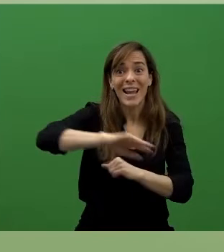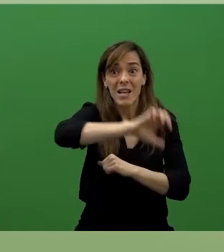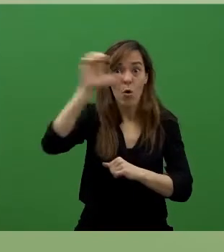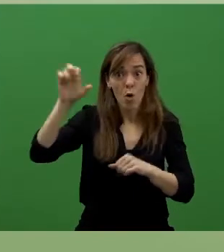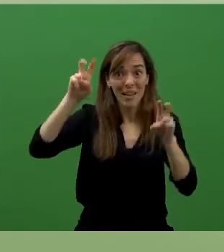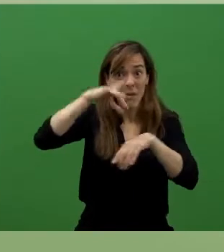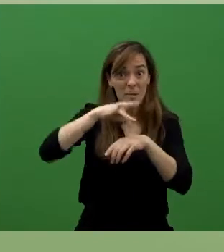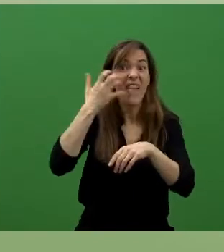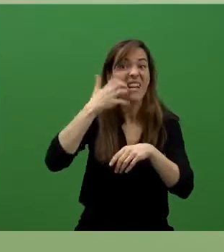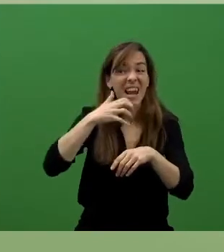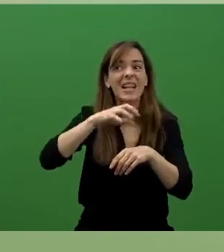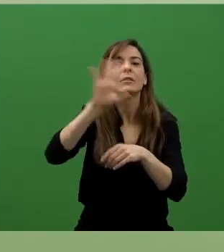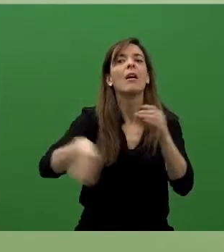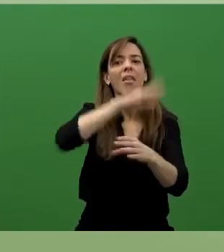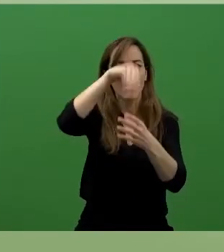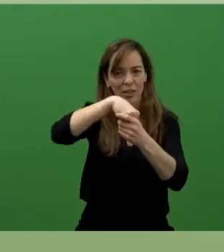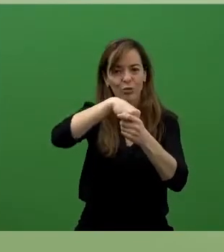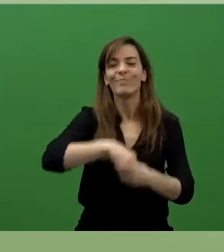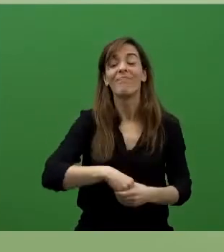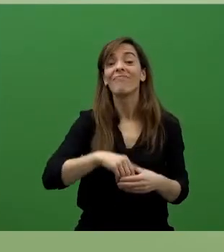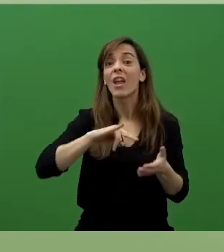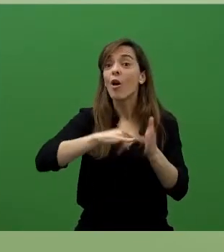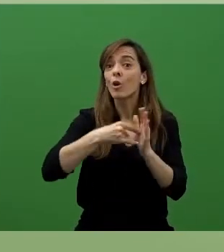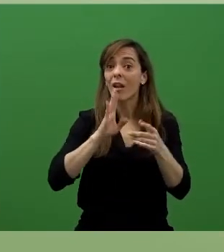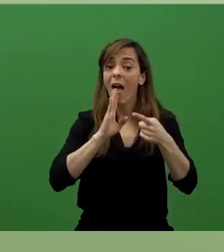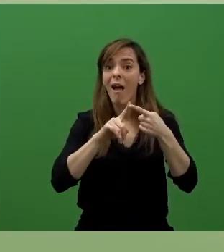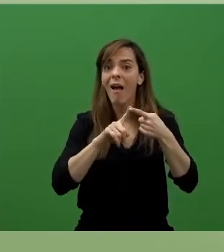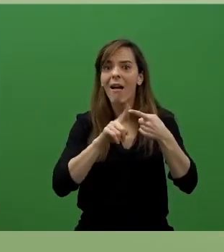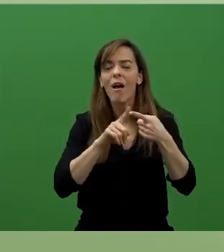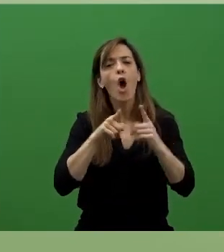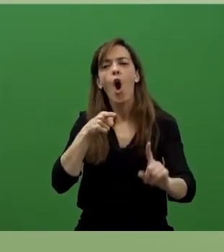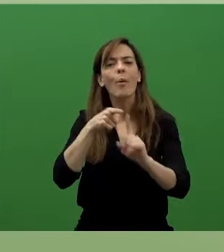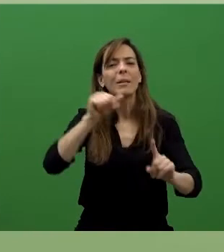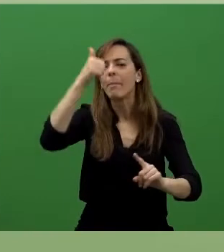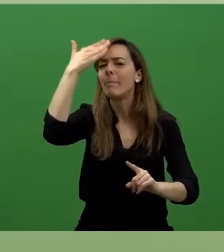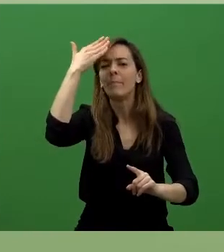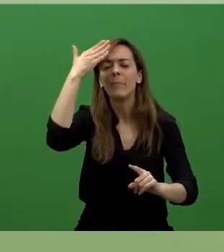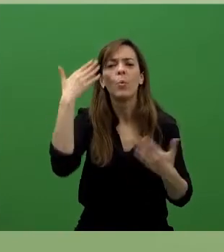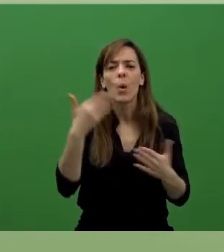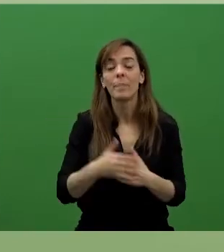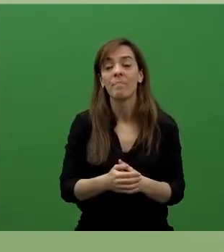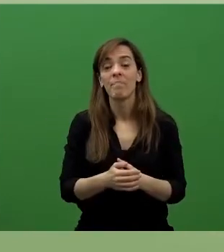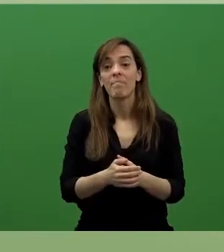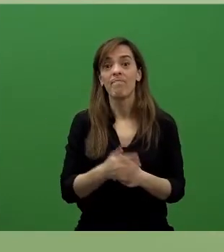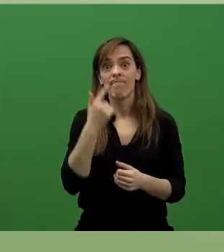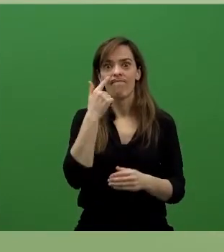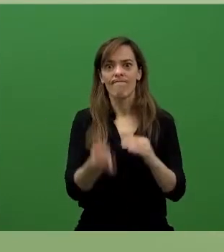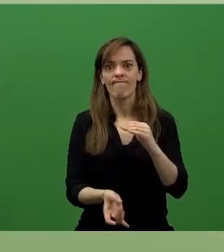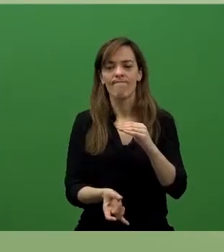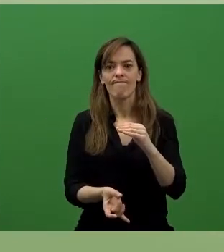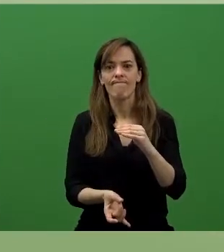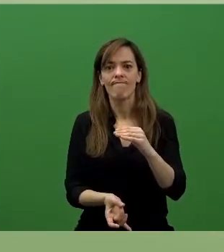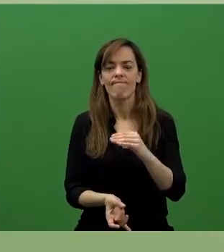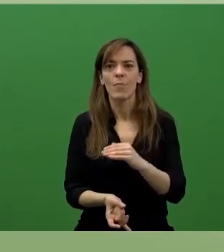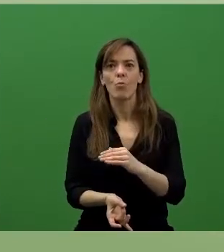enfermedades raras. Este proyecto lo que tiene por objetivo principal es crear una pipeline,